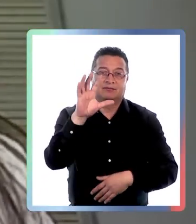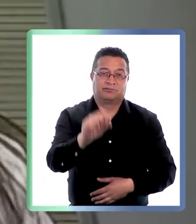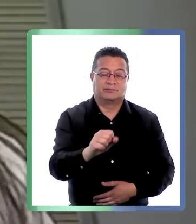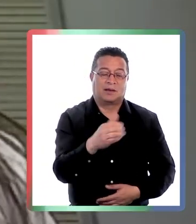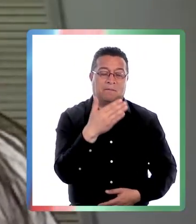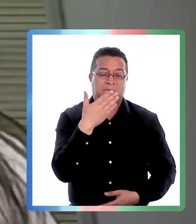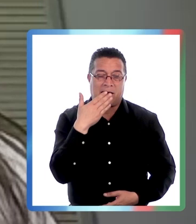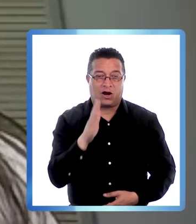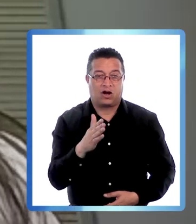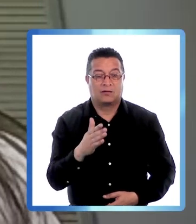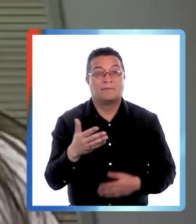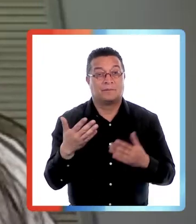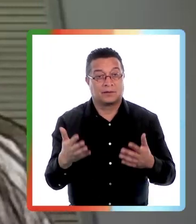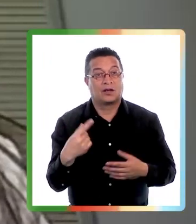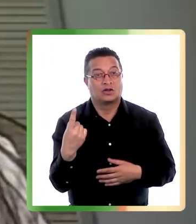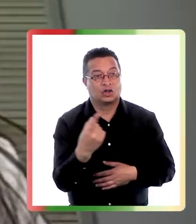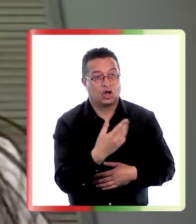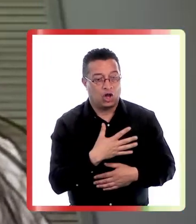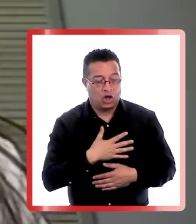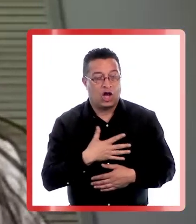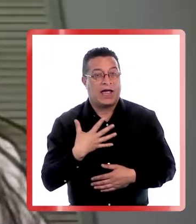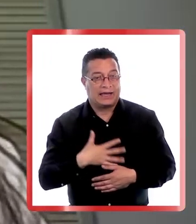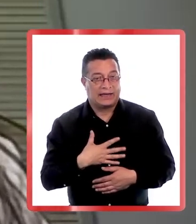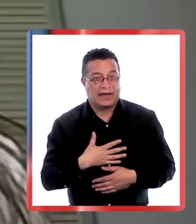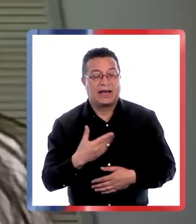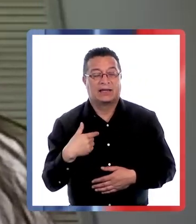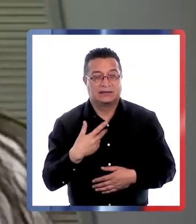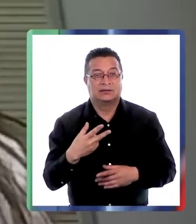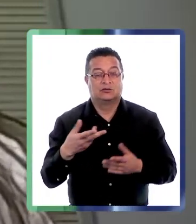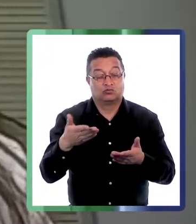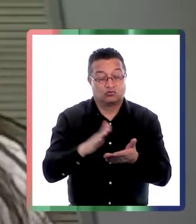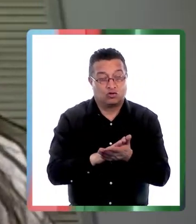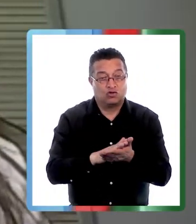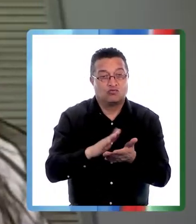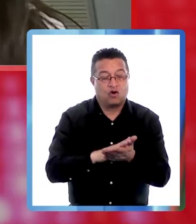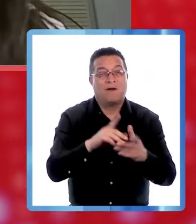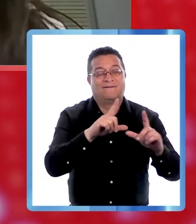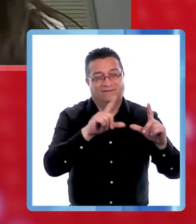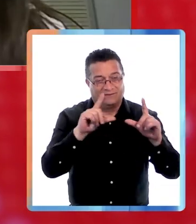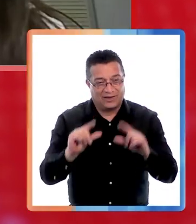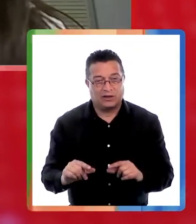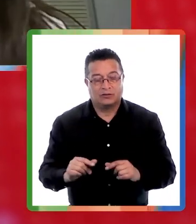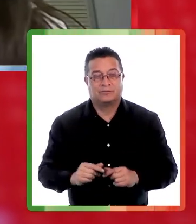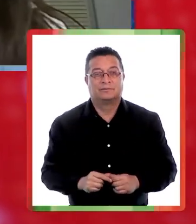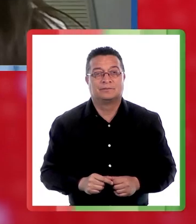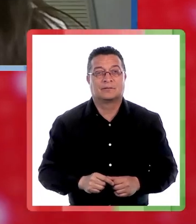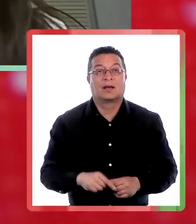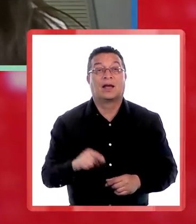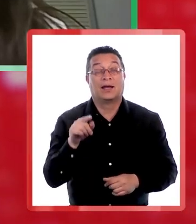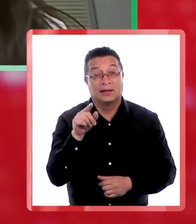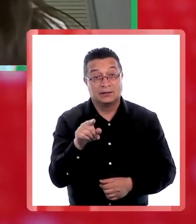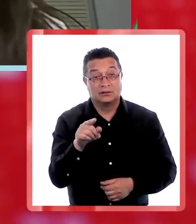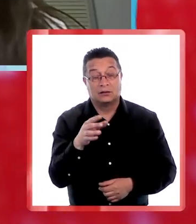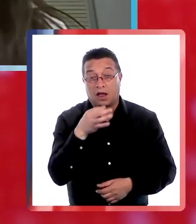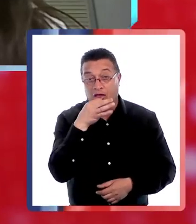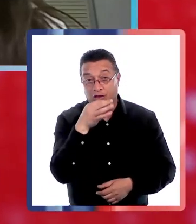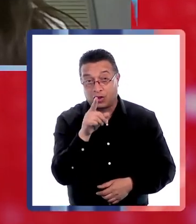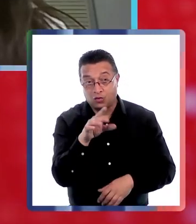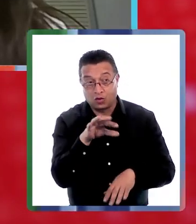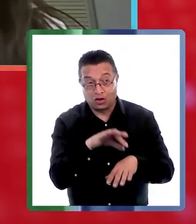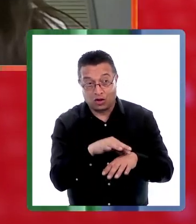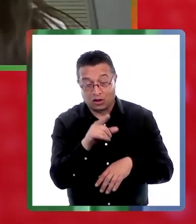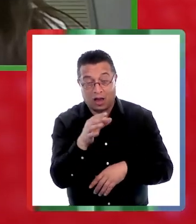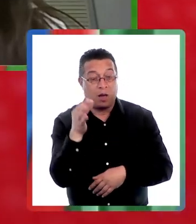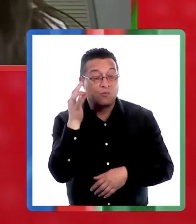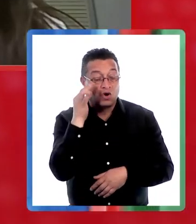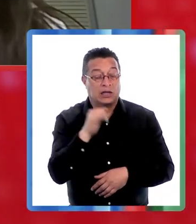De esa manera, lo que uno espera es impactar la mortalidad de la enfermedad. De hecho, doctora, usted dice como que